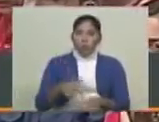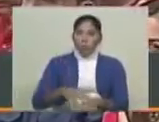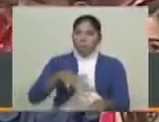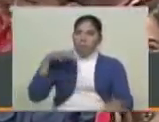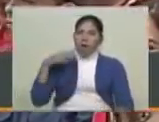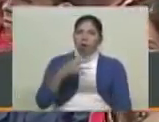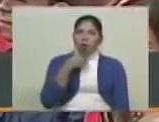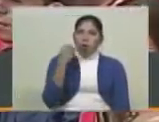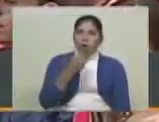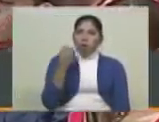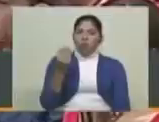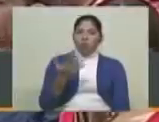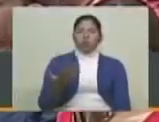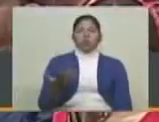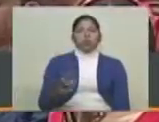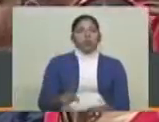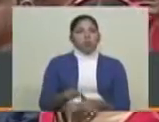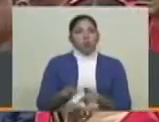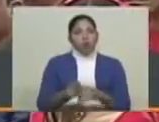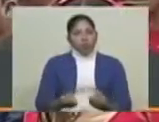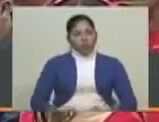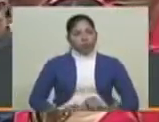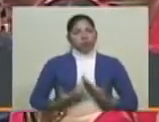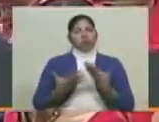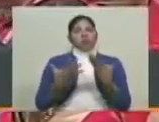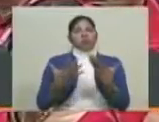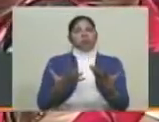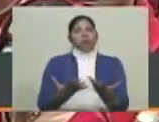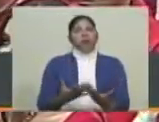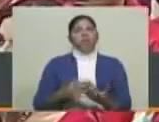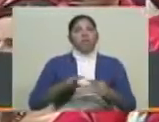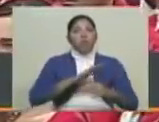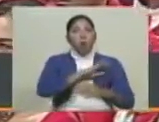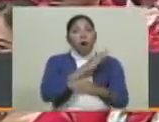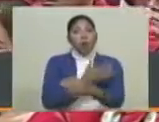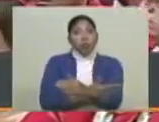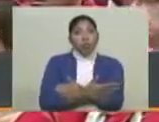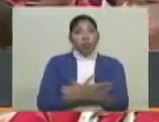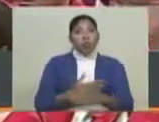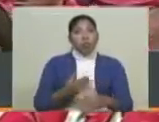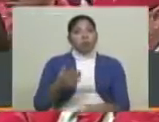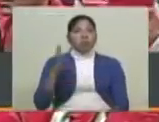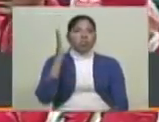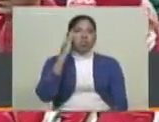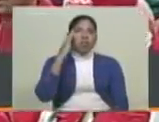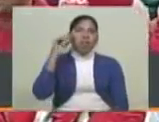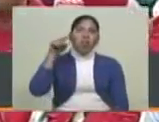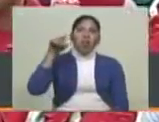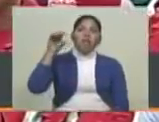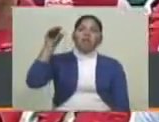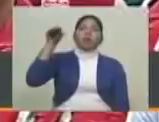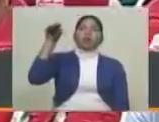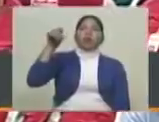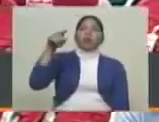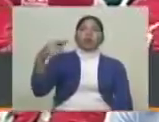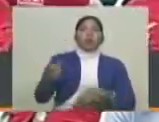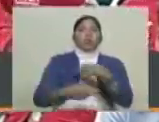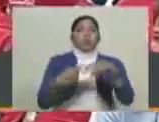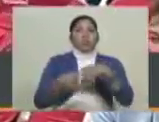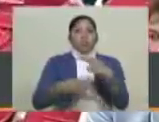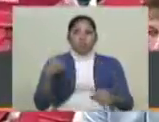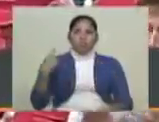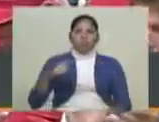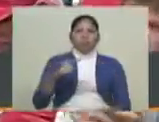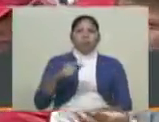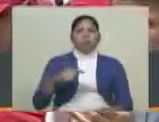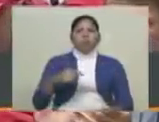mira, uno se llena de fuerza. Porque sabe que en un futuro la revolución bolivariana tendrá quien esté en